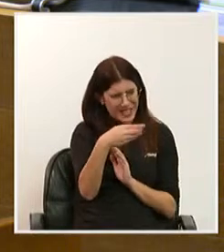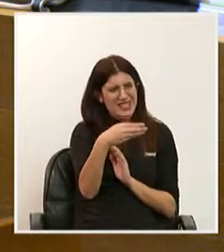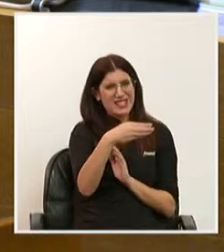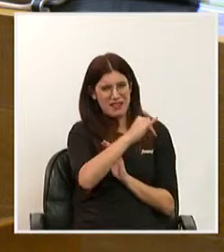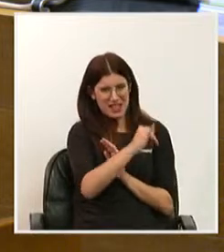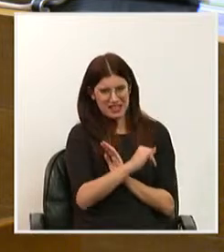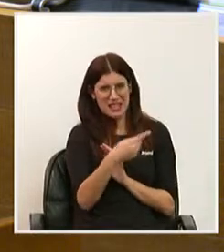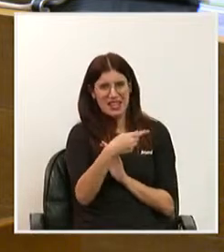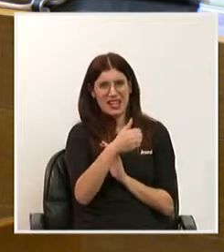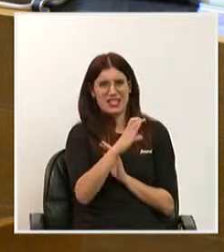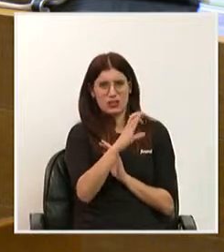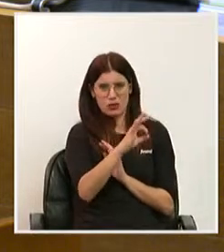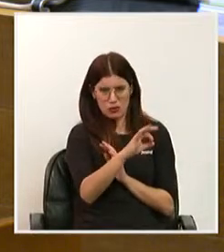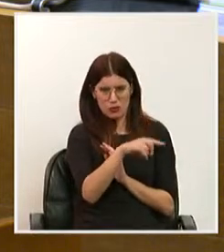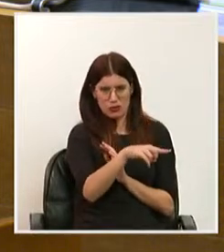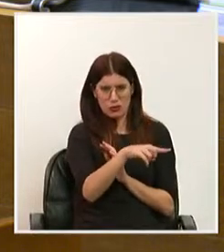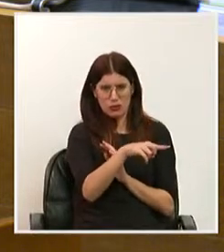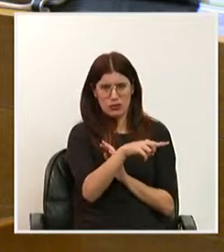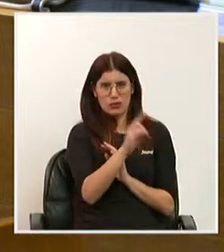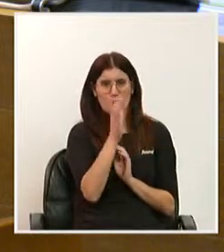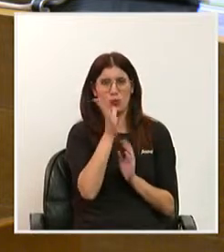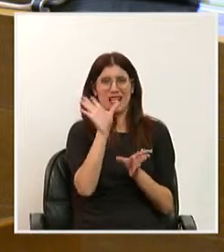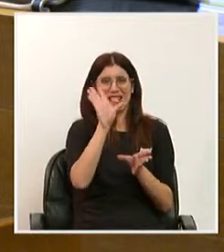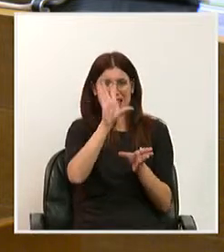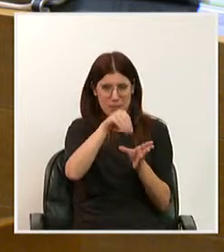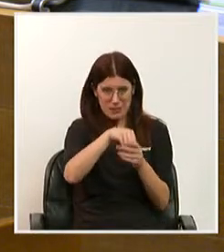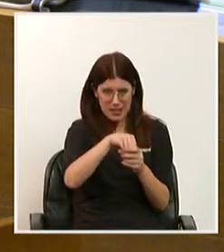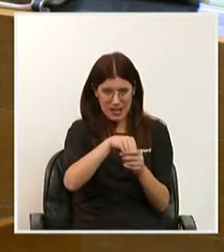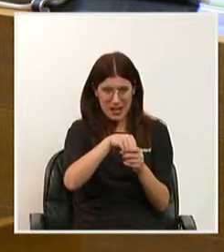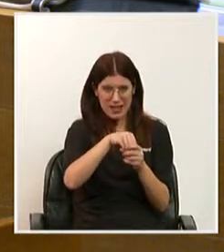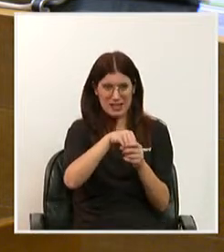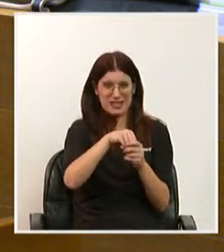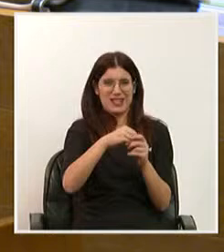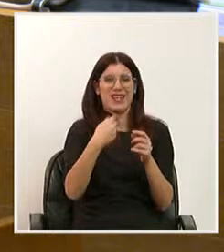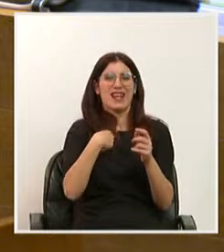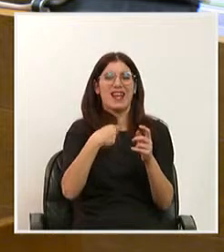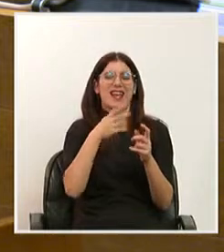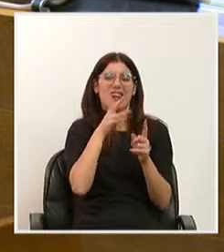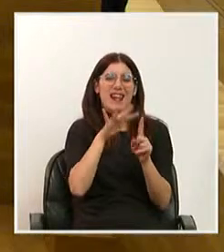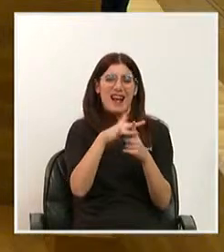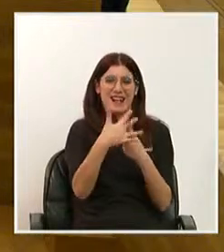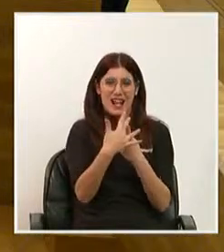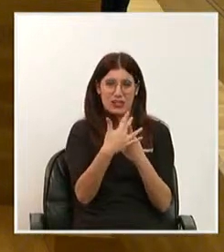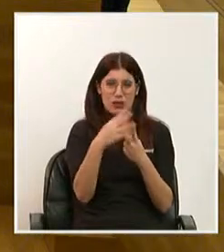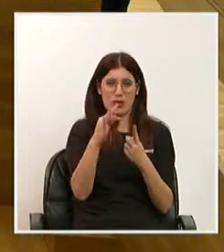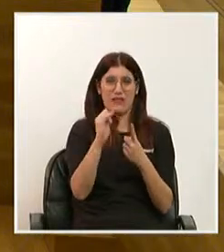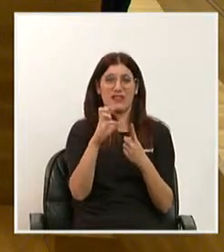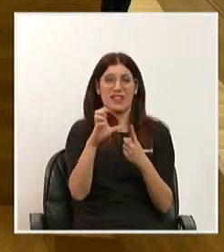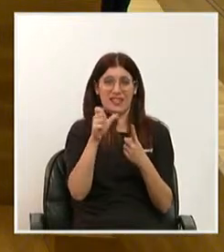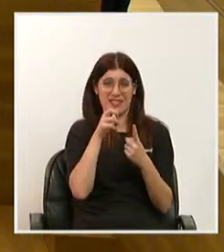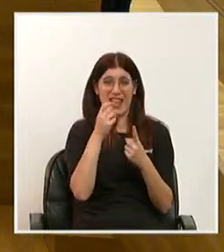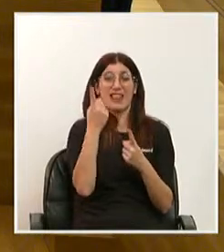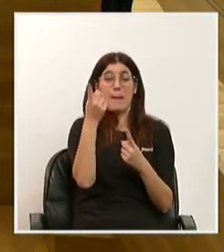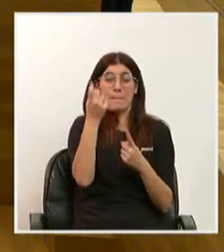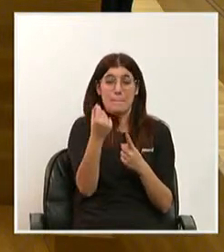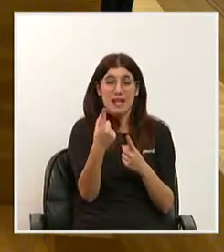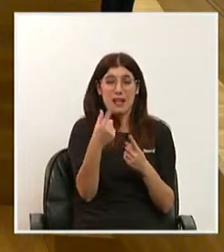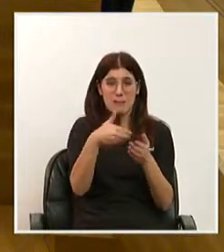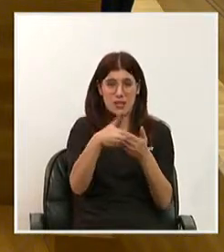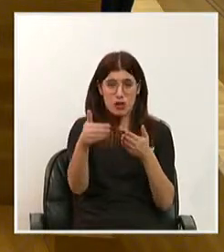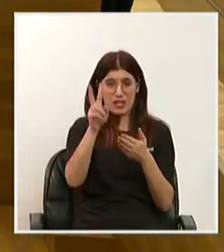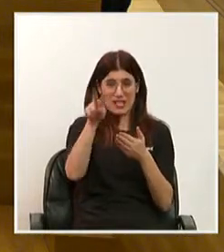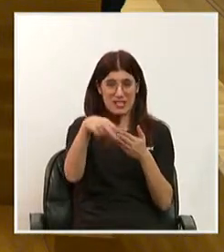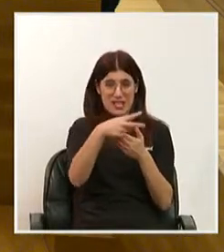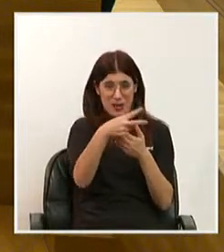yab princip impli en la trama de que van des mill deos